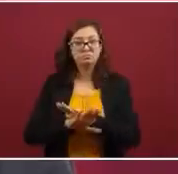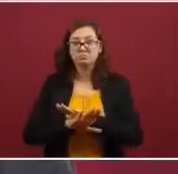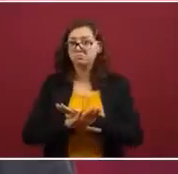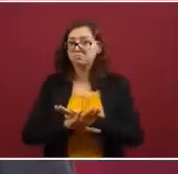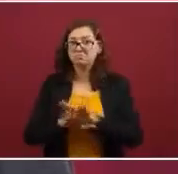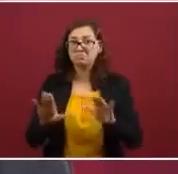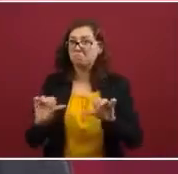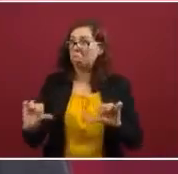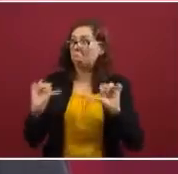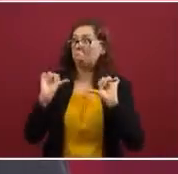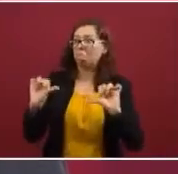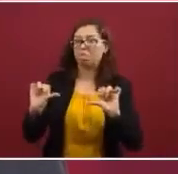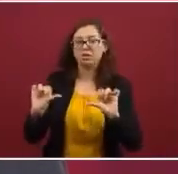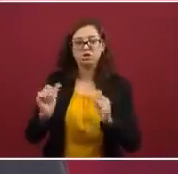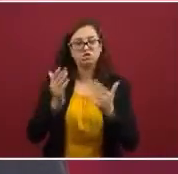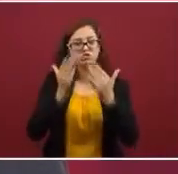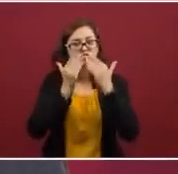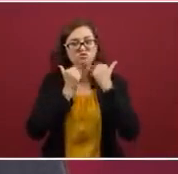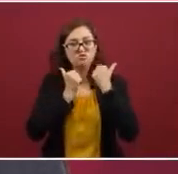tienen impunidad.